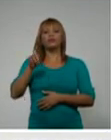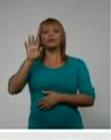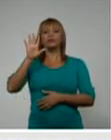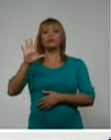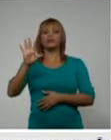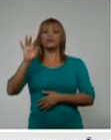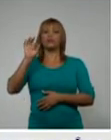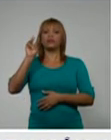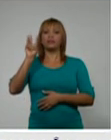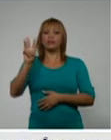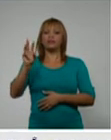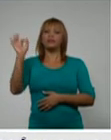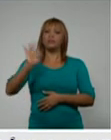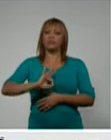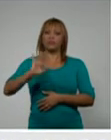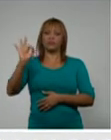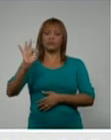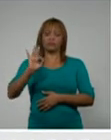3,53%.